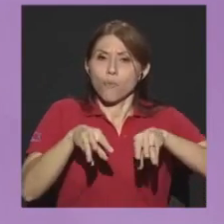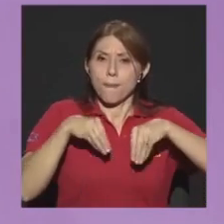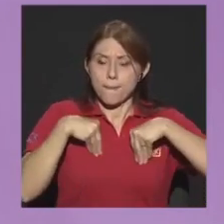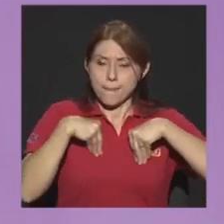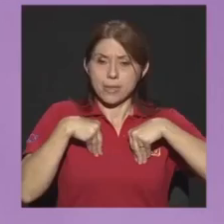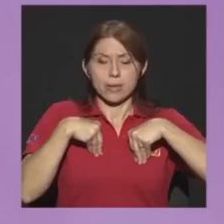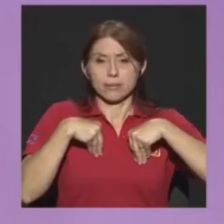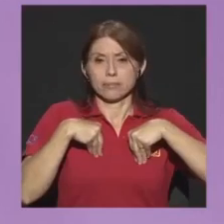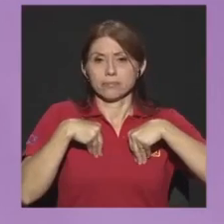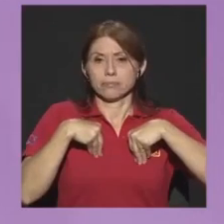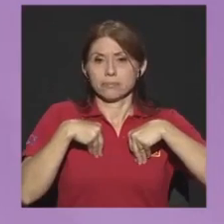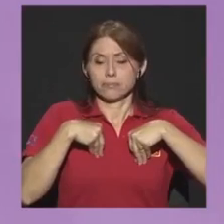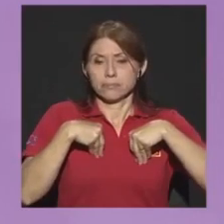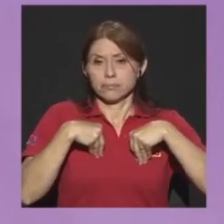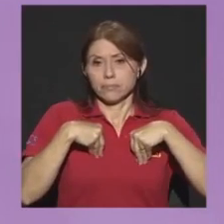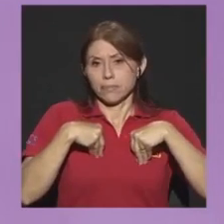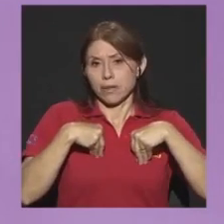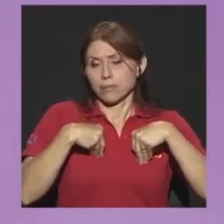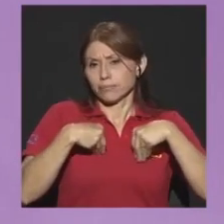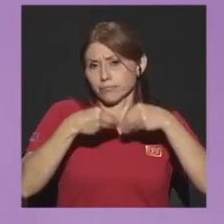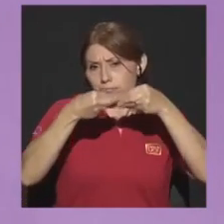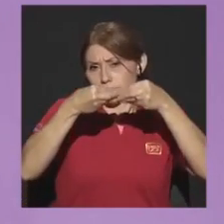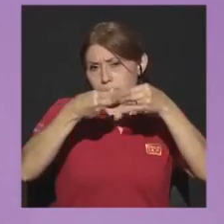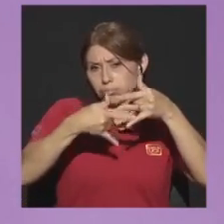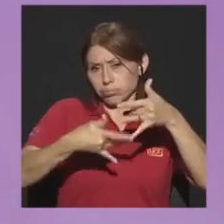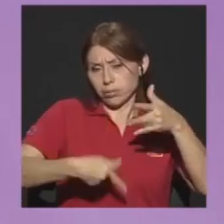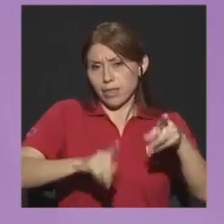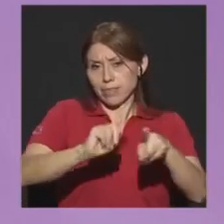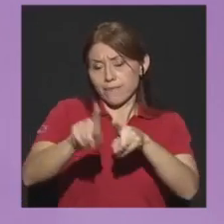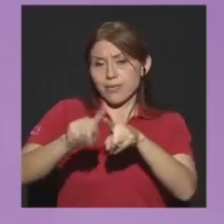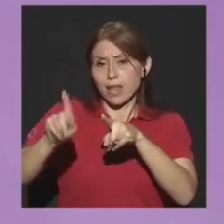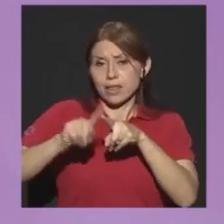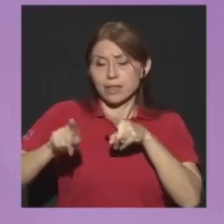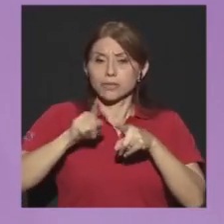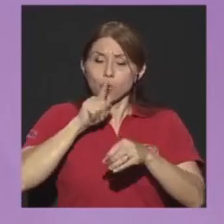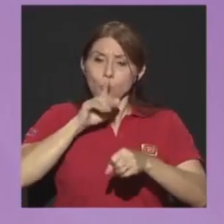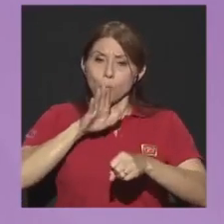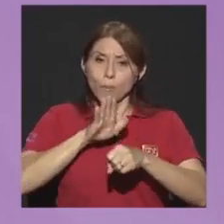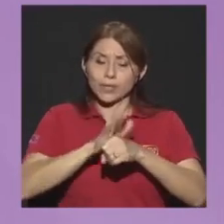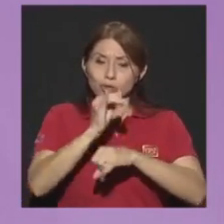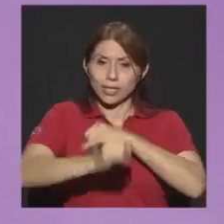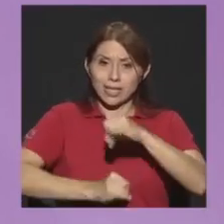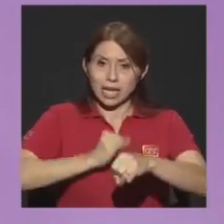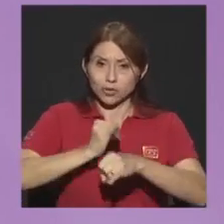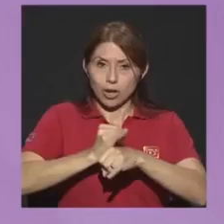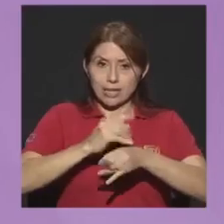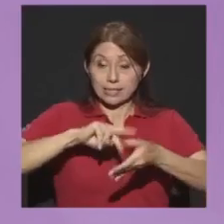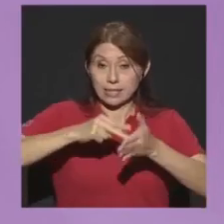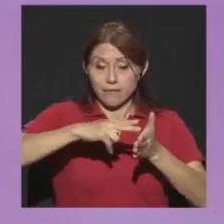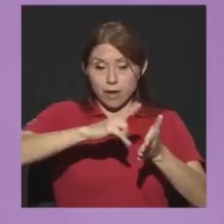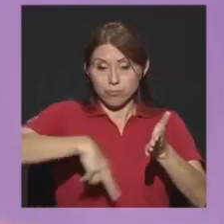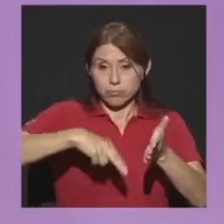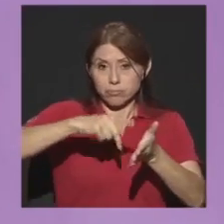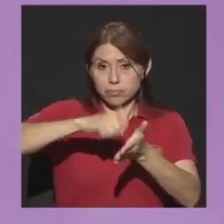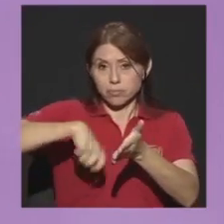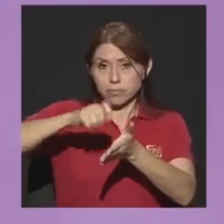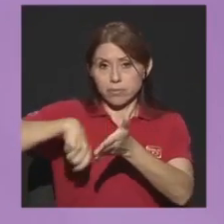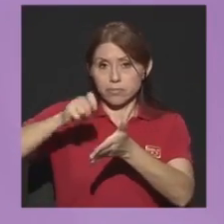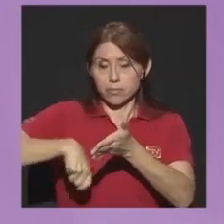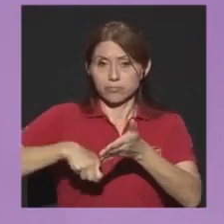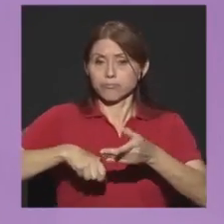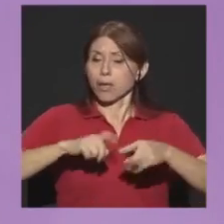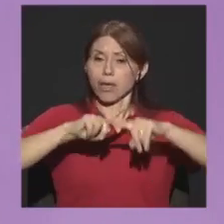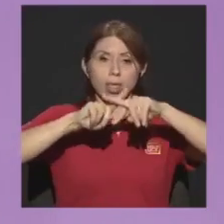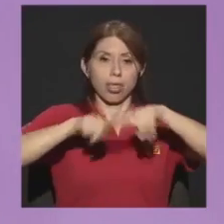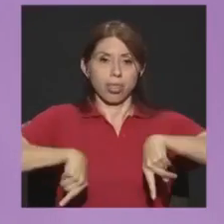cantidad de compromisos internacionales en cuanto a la eliminación de la violencia contra las mujeres.